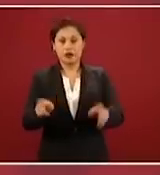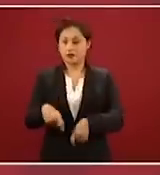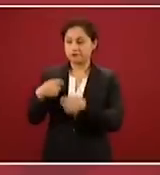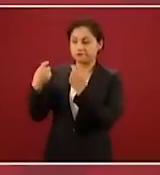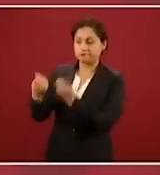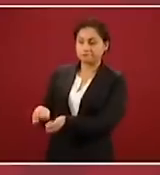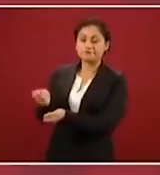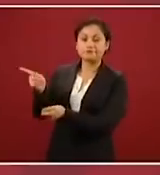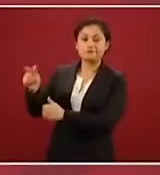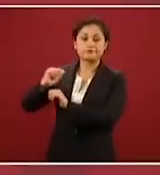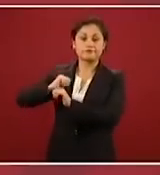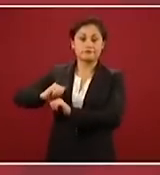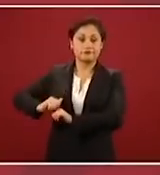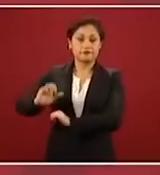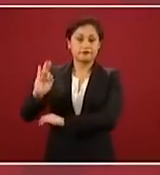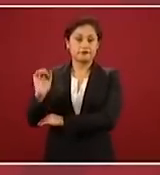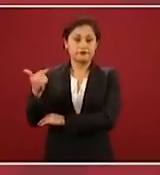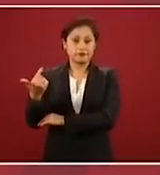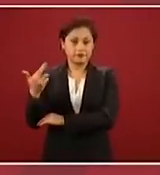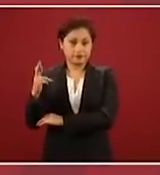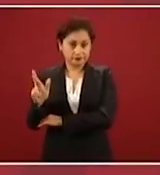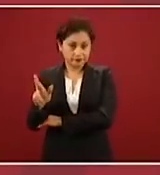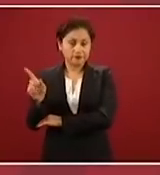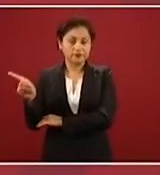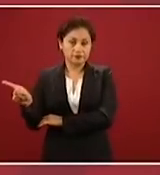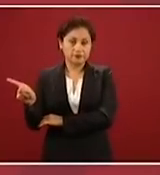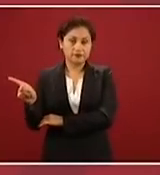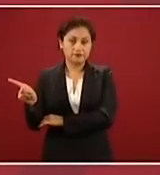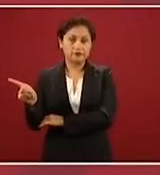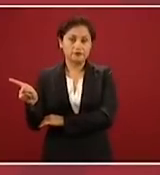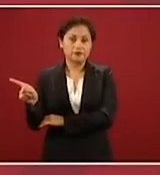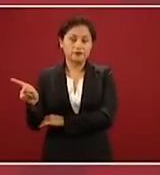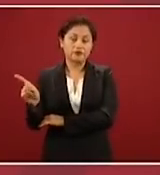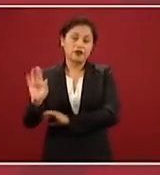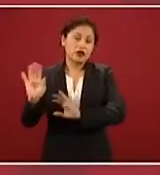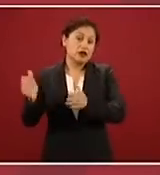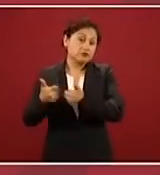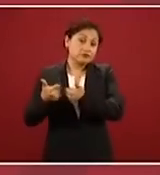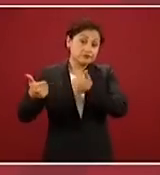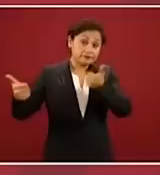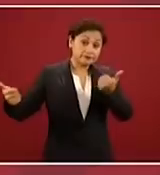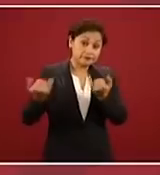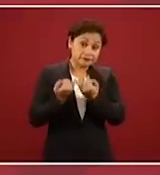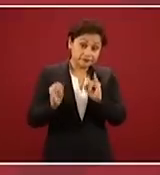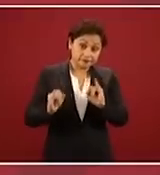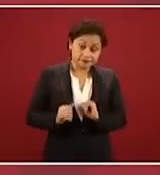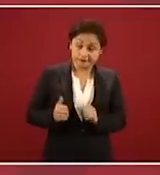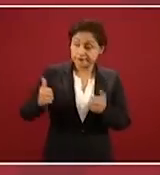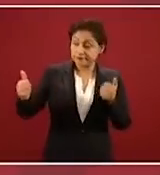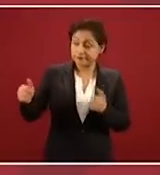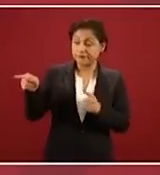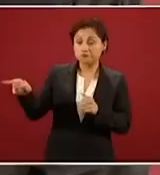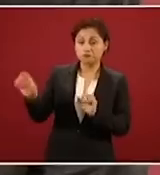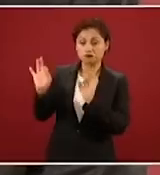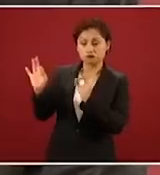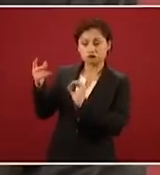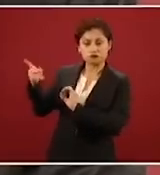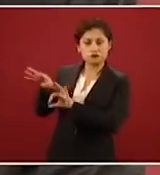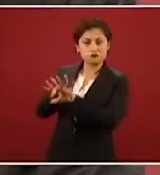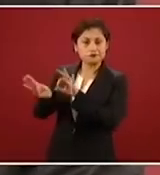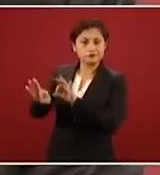Les repito, la fiscalía es autónoma, están haciendo bien su trabajo.